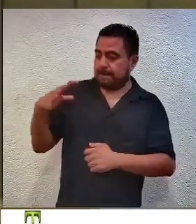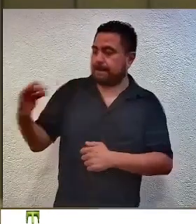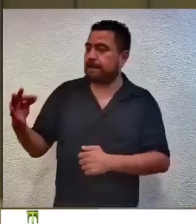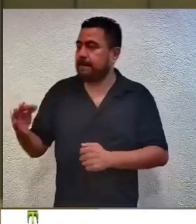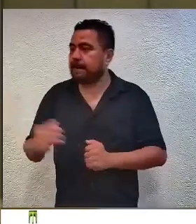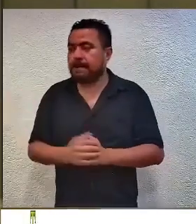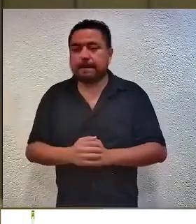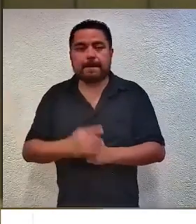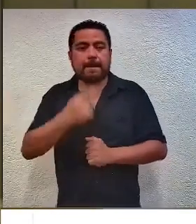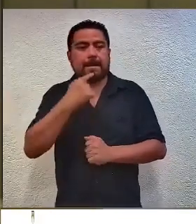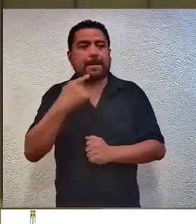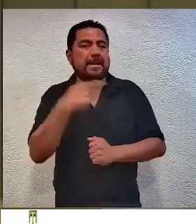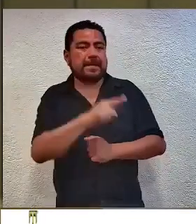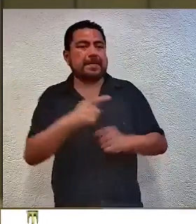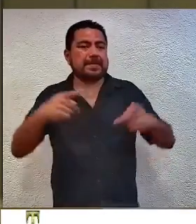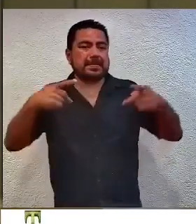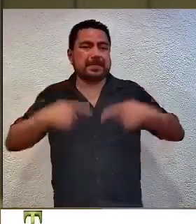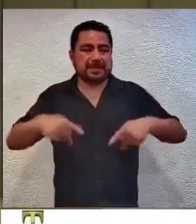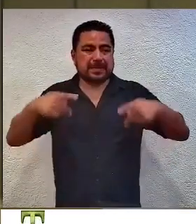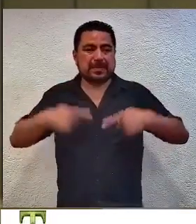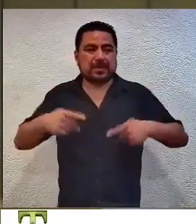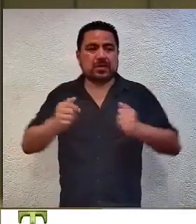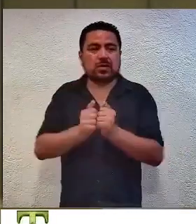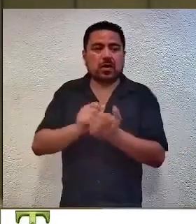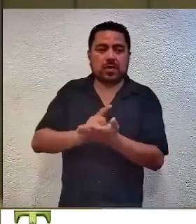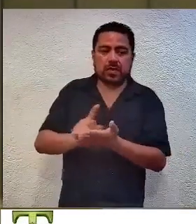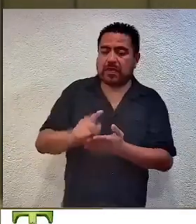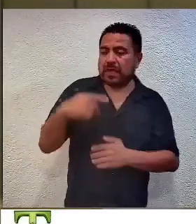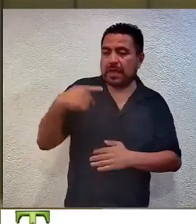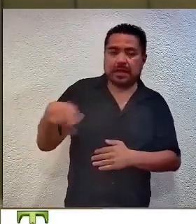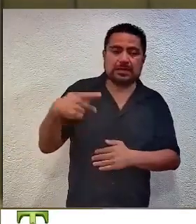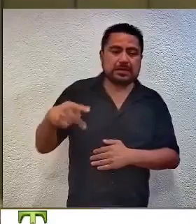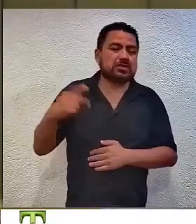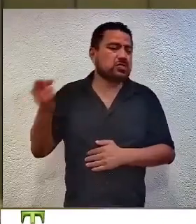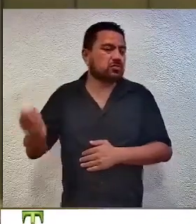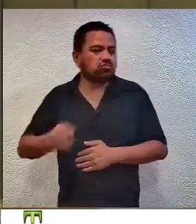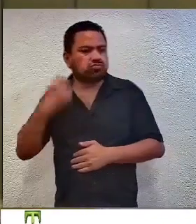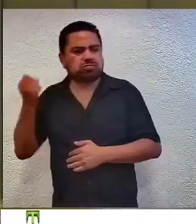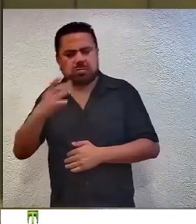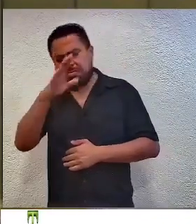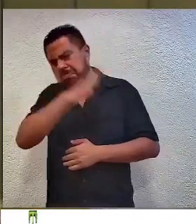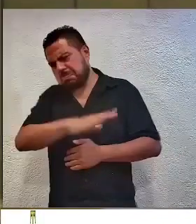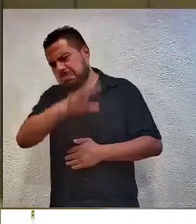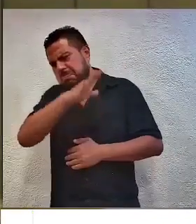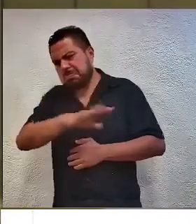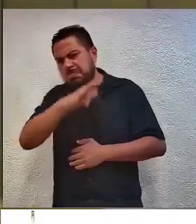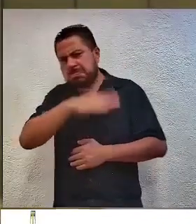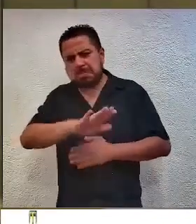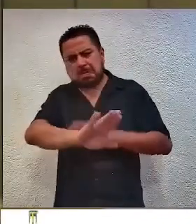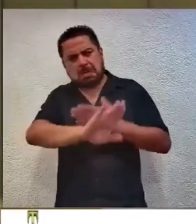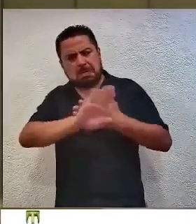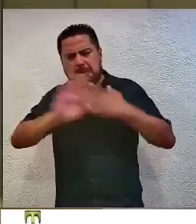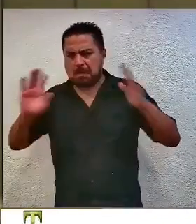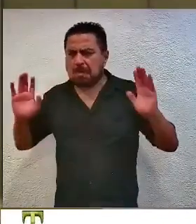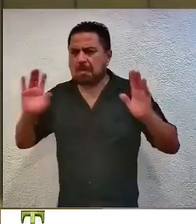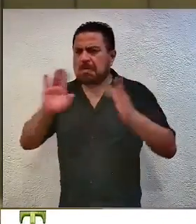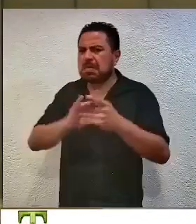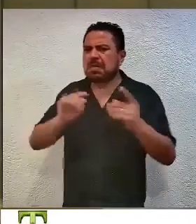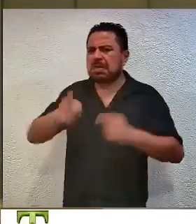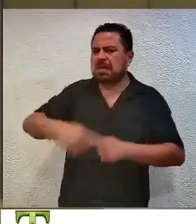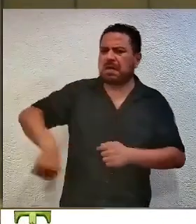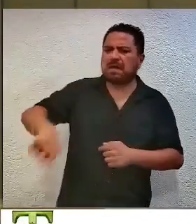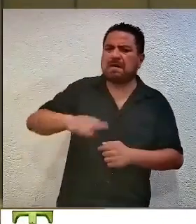el denunciado, en su derecho de audiencia, negó los hechos que se le imputan, calificándolos de